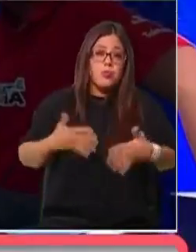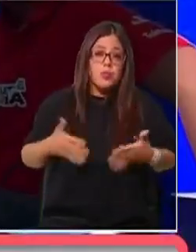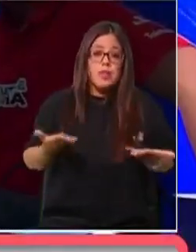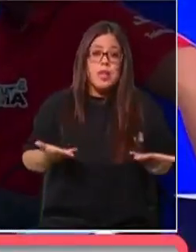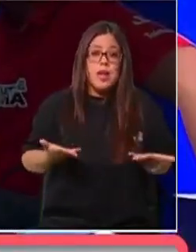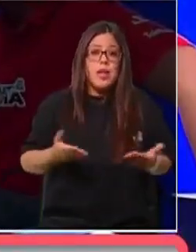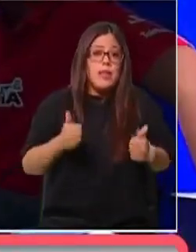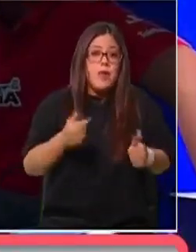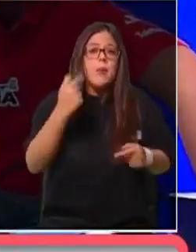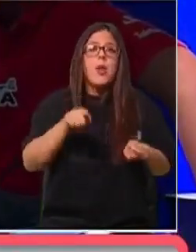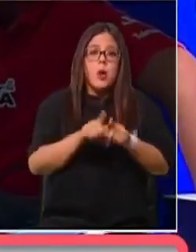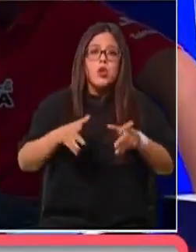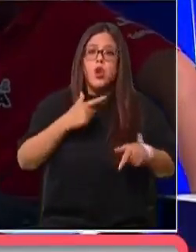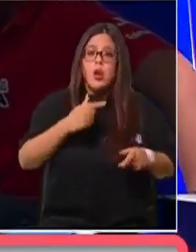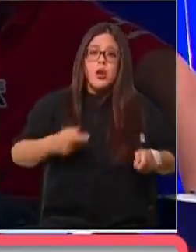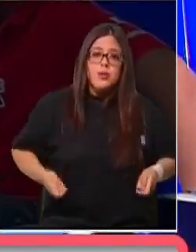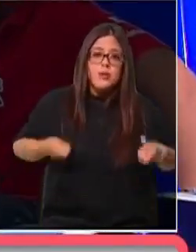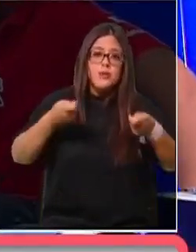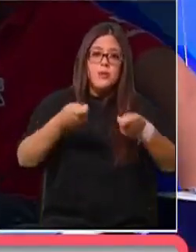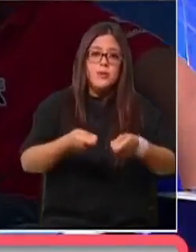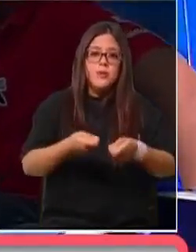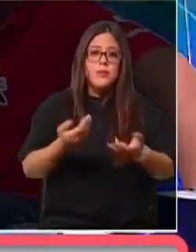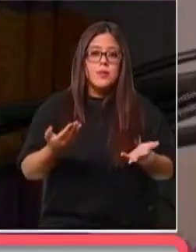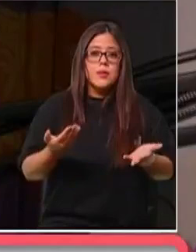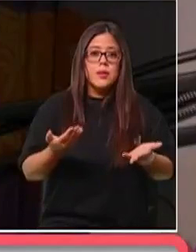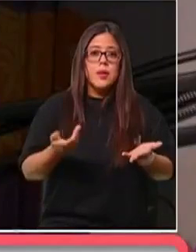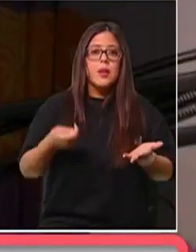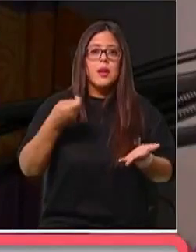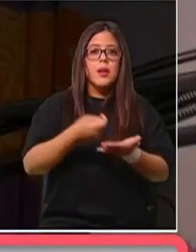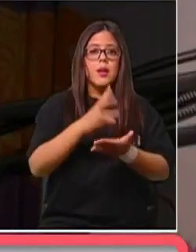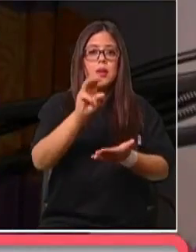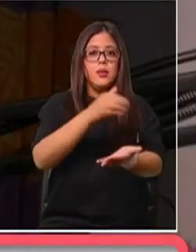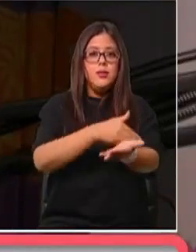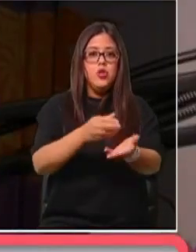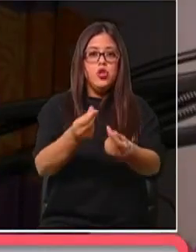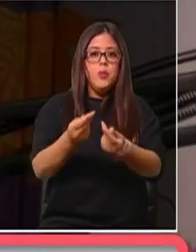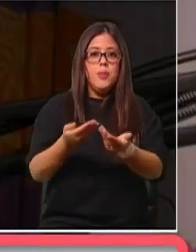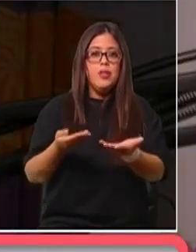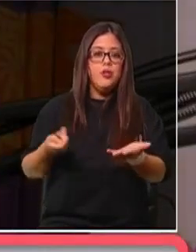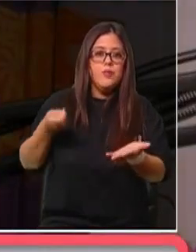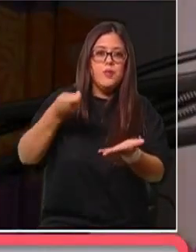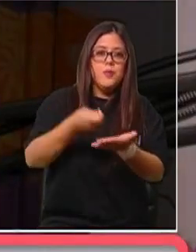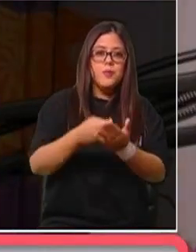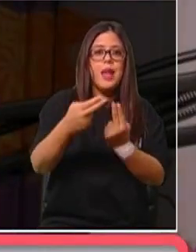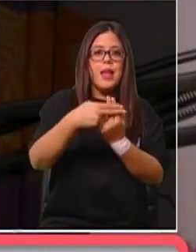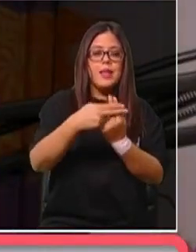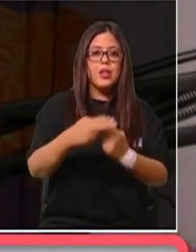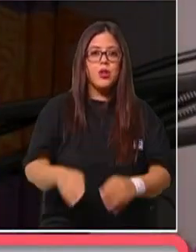pero también quiero donar monetariamente, así que quería aportar con 30 millones de pesos a la Teletón.